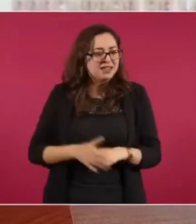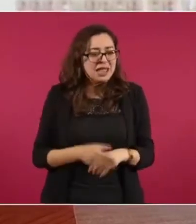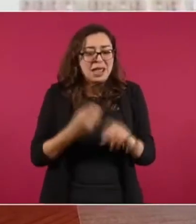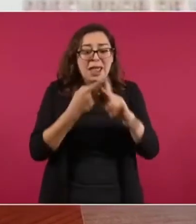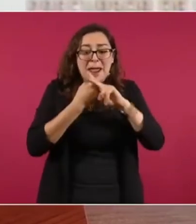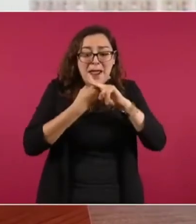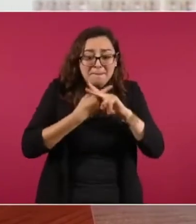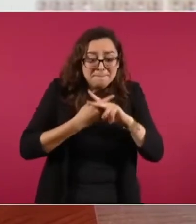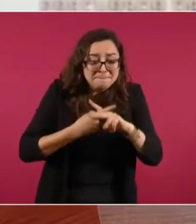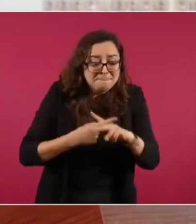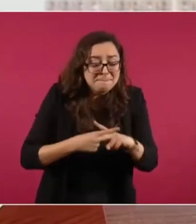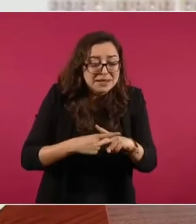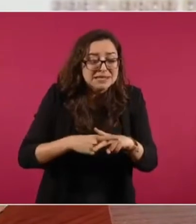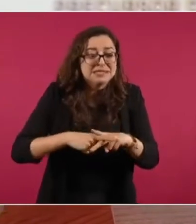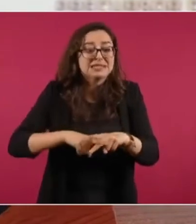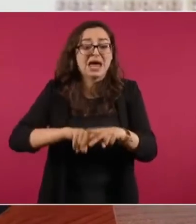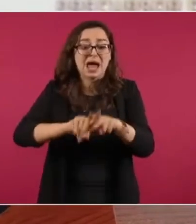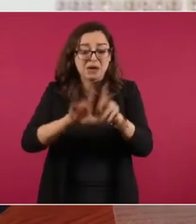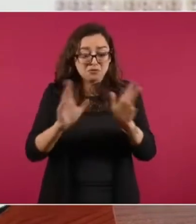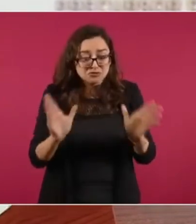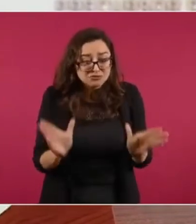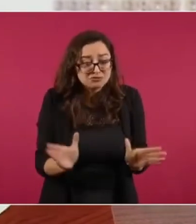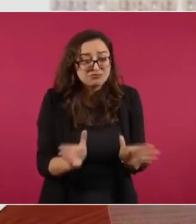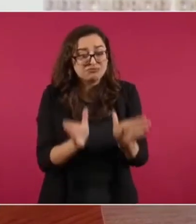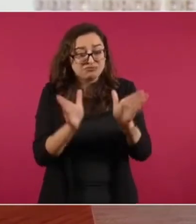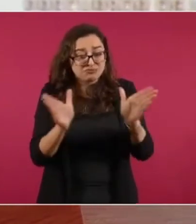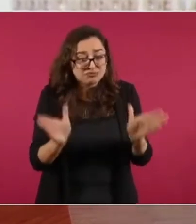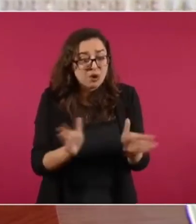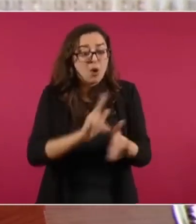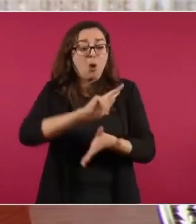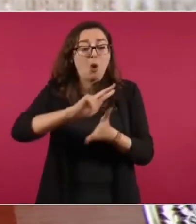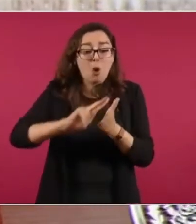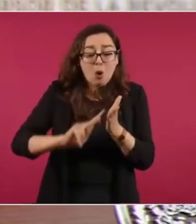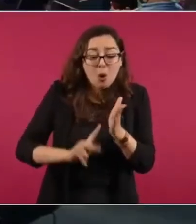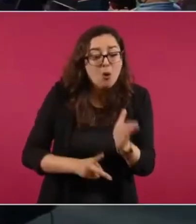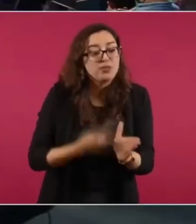levantando de esas empresas